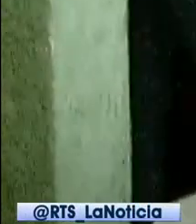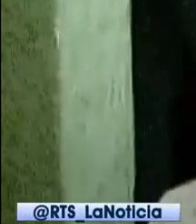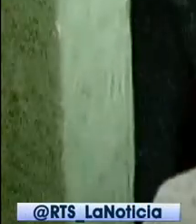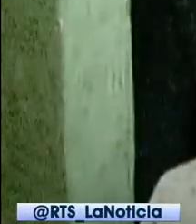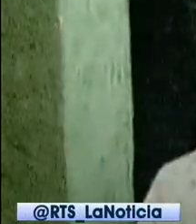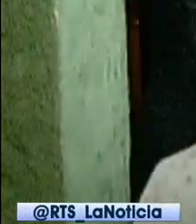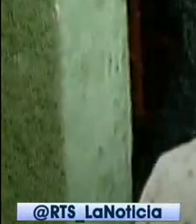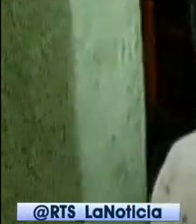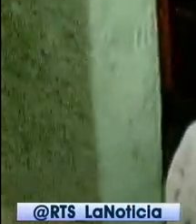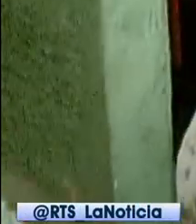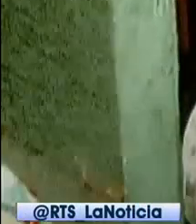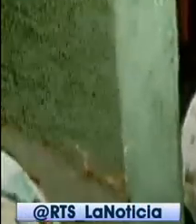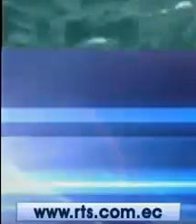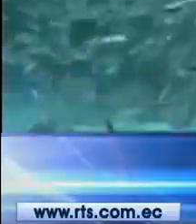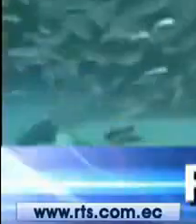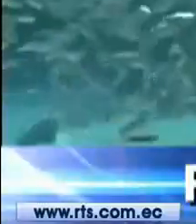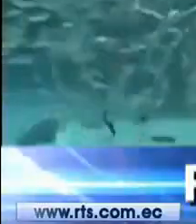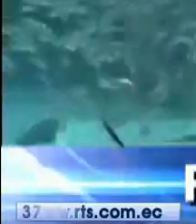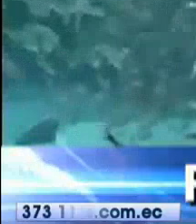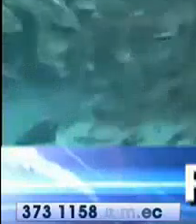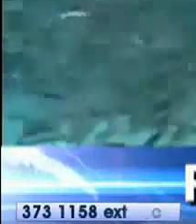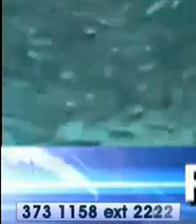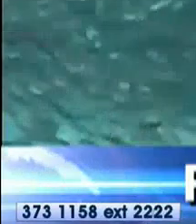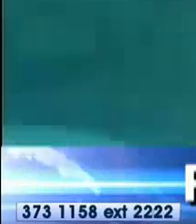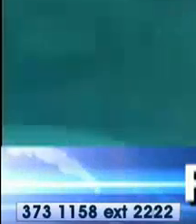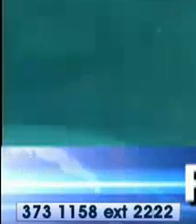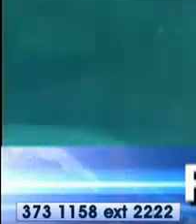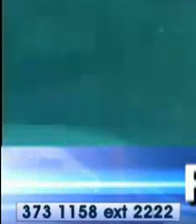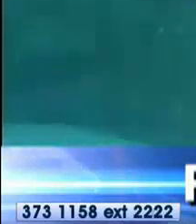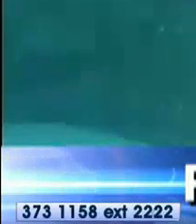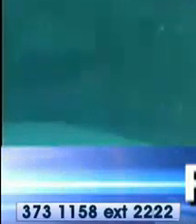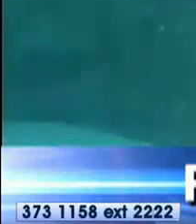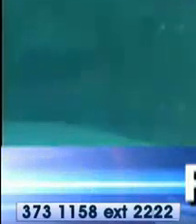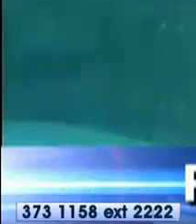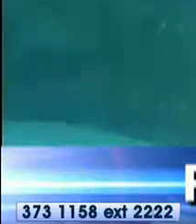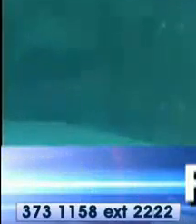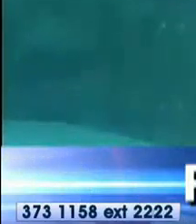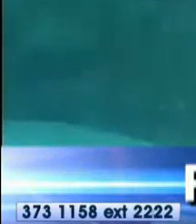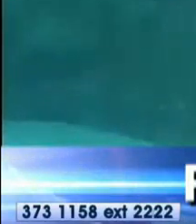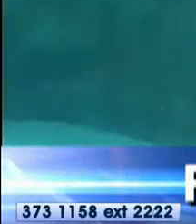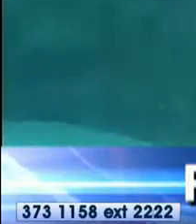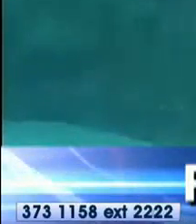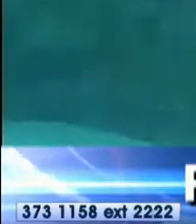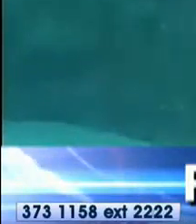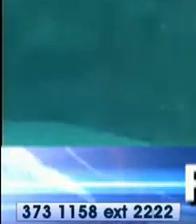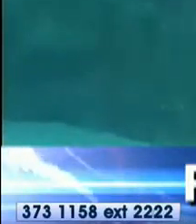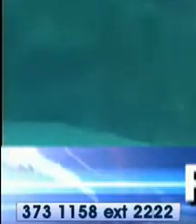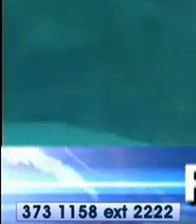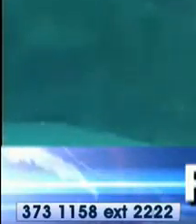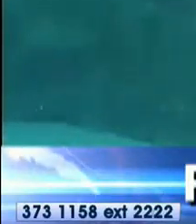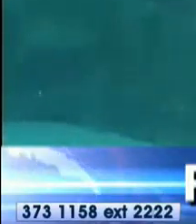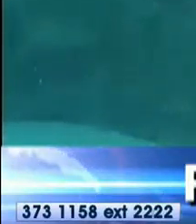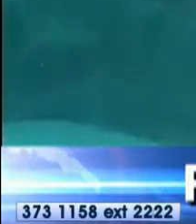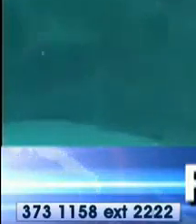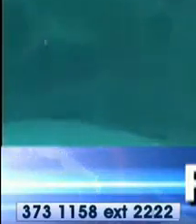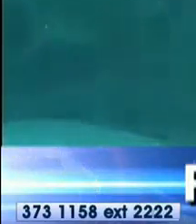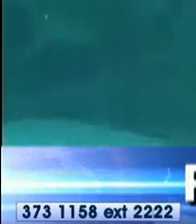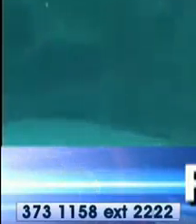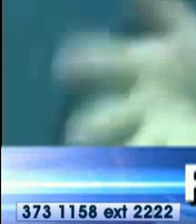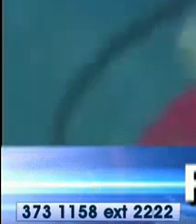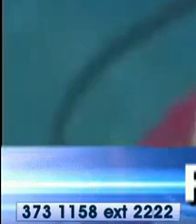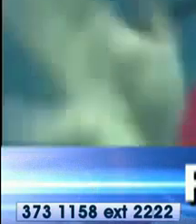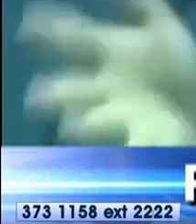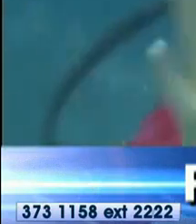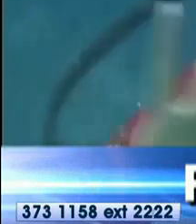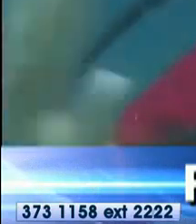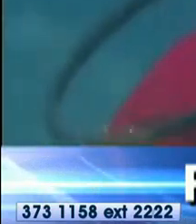horas y 55. Además, a pocos días de Navidad, Papá Noel se